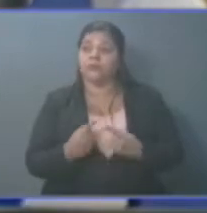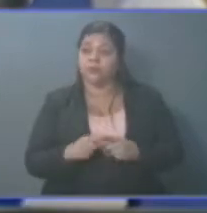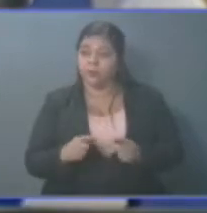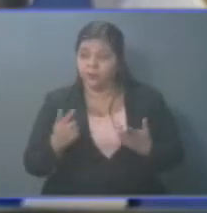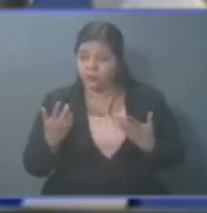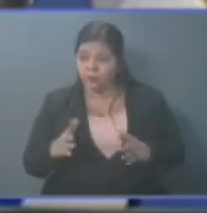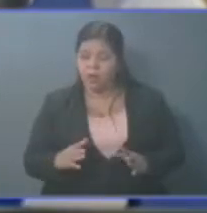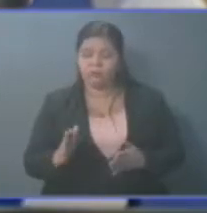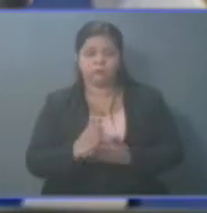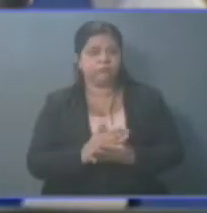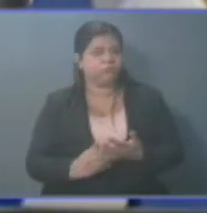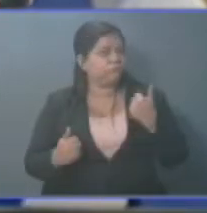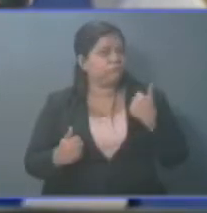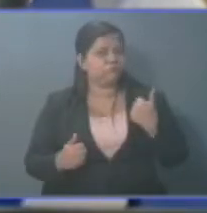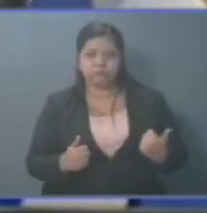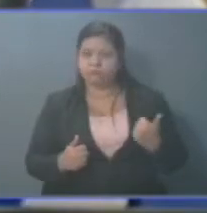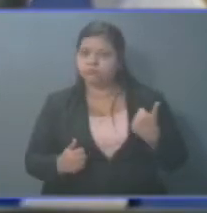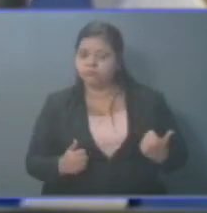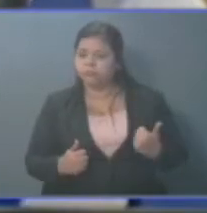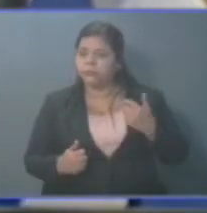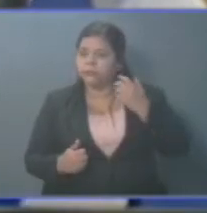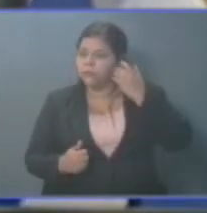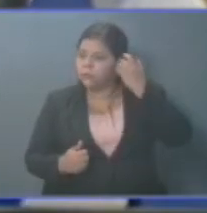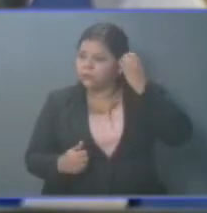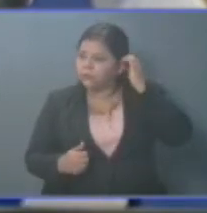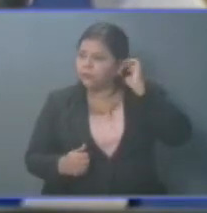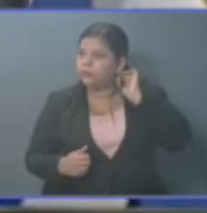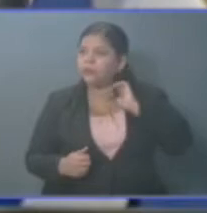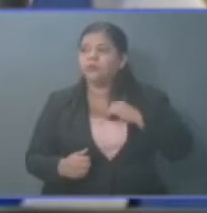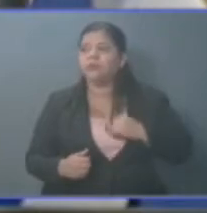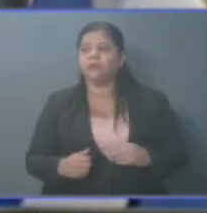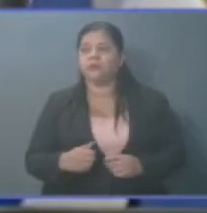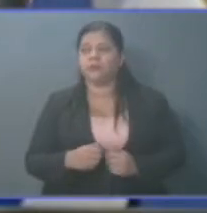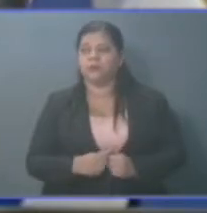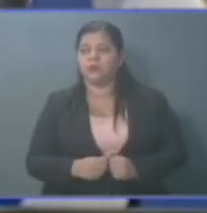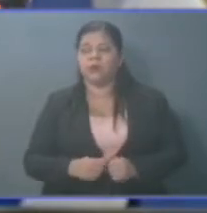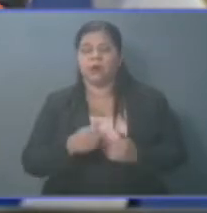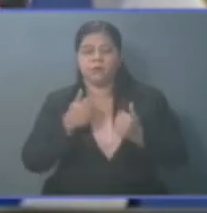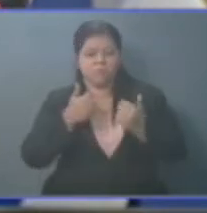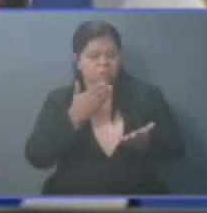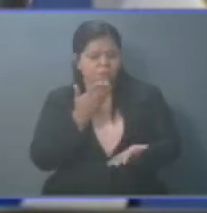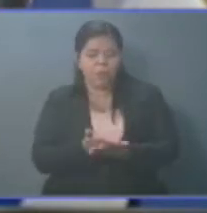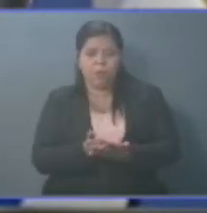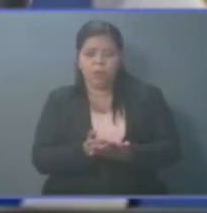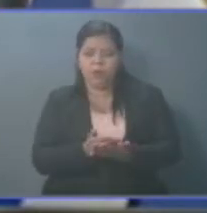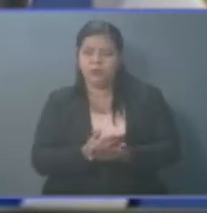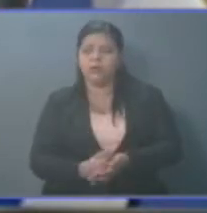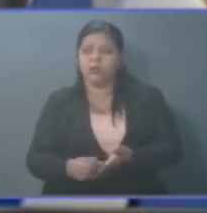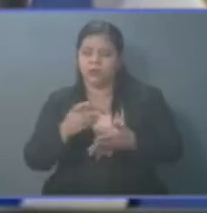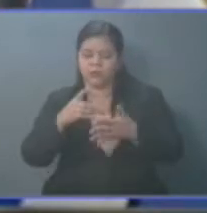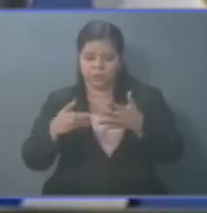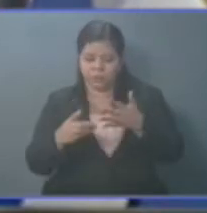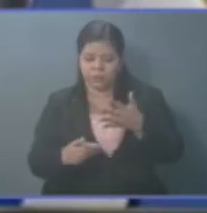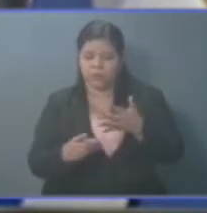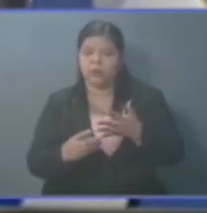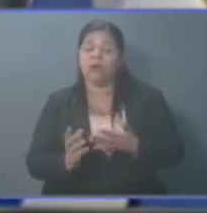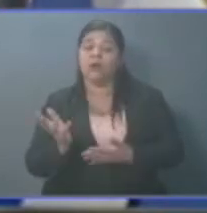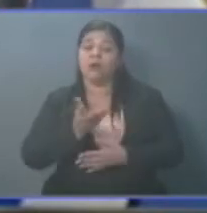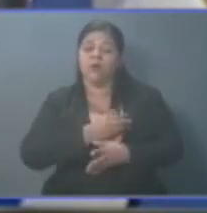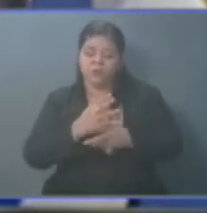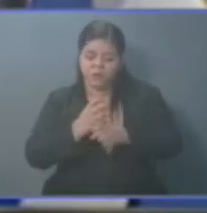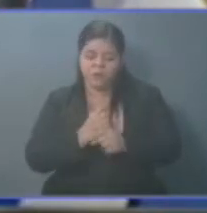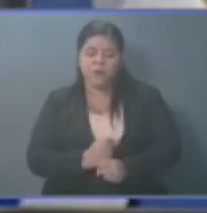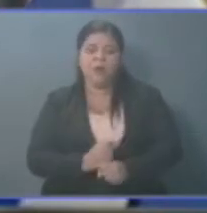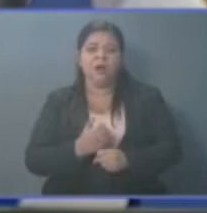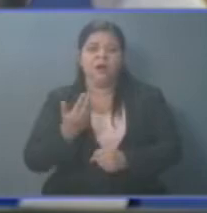queda bien hecho, en una muy buena propuesta de decreto. Pero hay que asegurarse